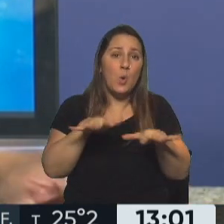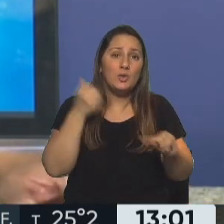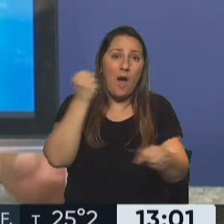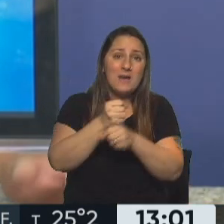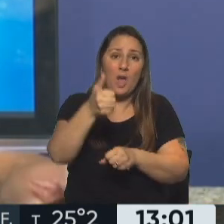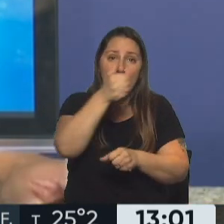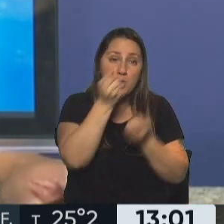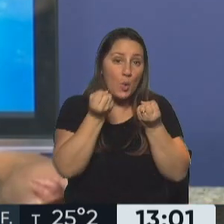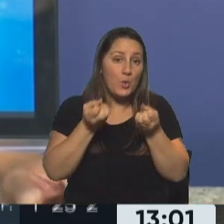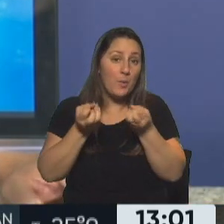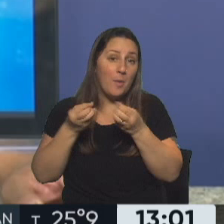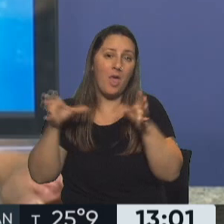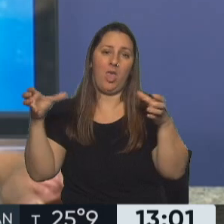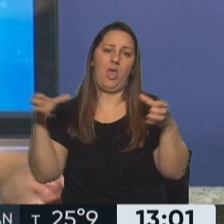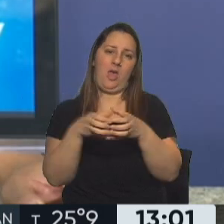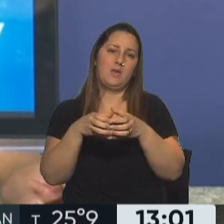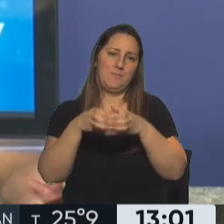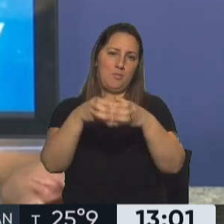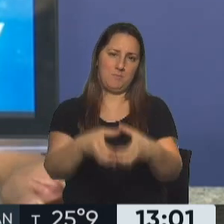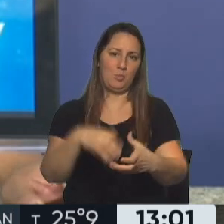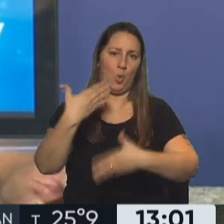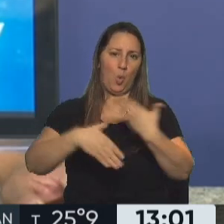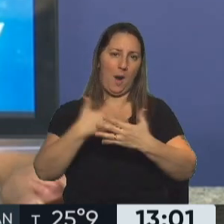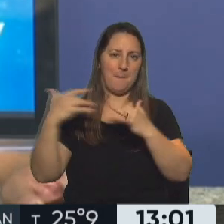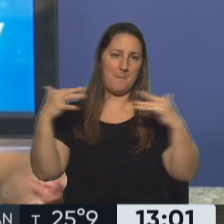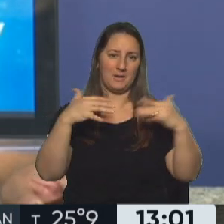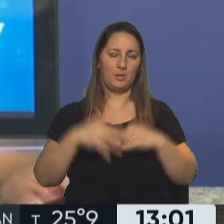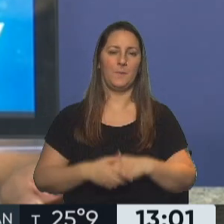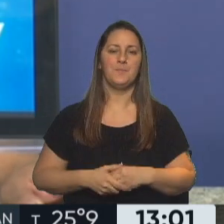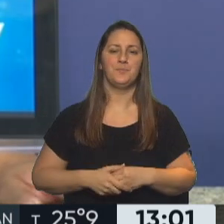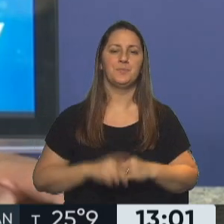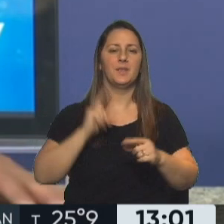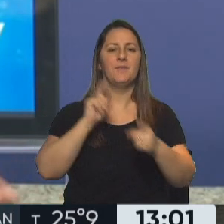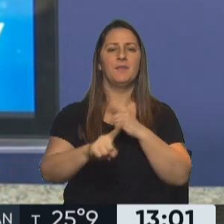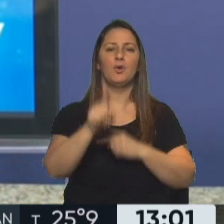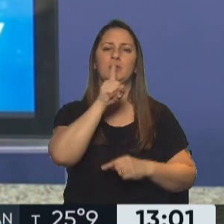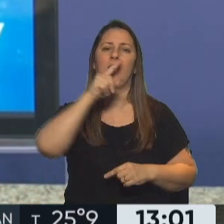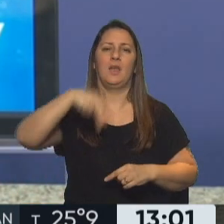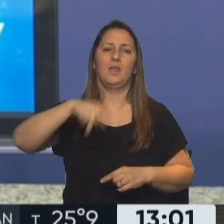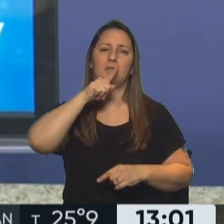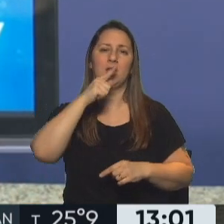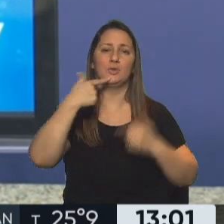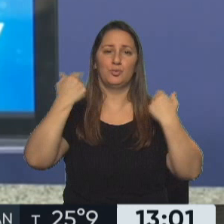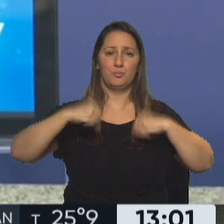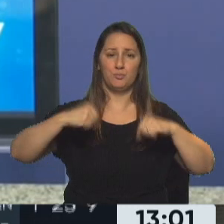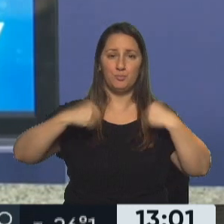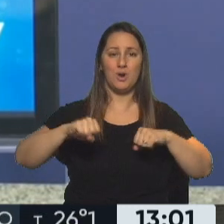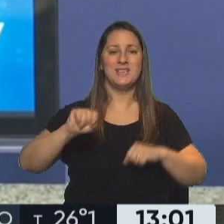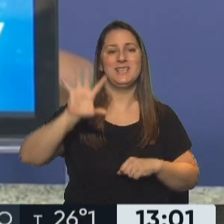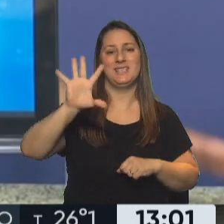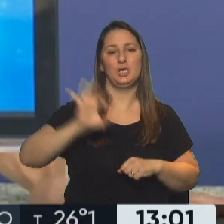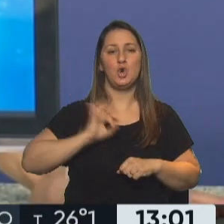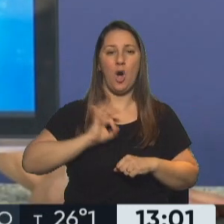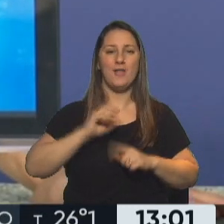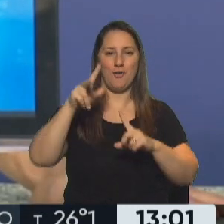y ese equipo va a salir bien a la cancha hubo estamos en vivo para para TNT Sports dicho sea de paso estamos cumpliendo cinco años